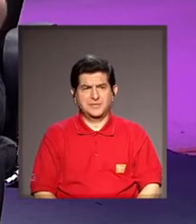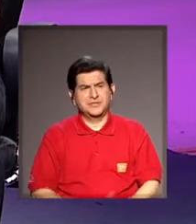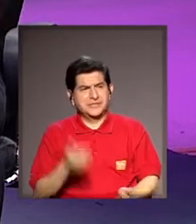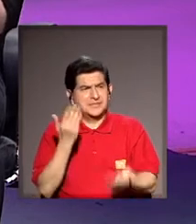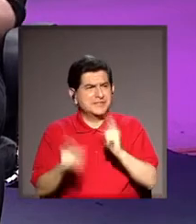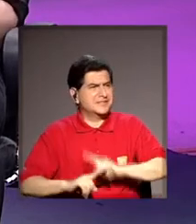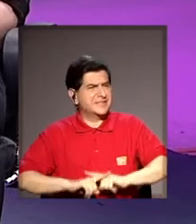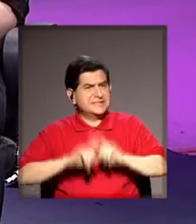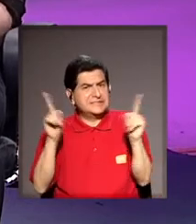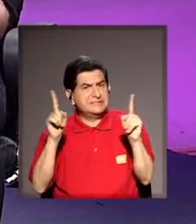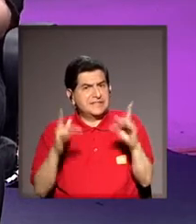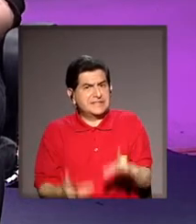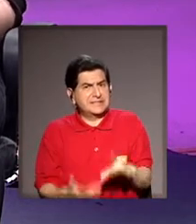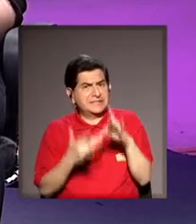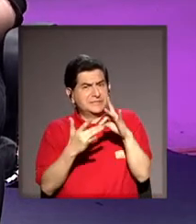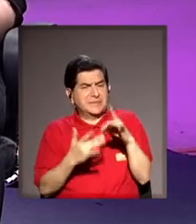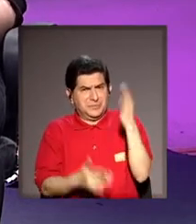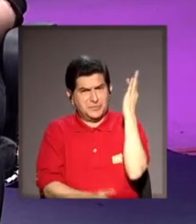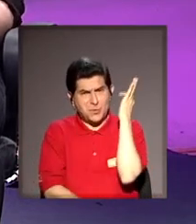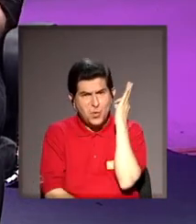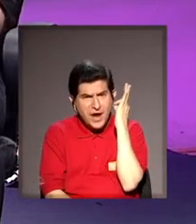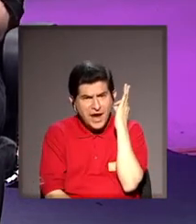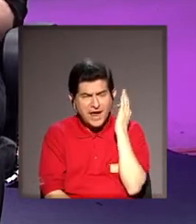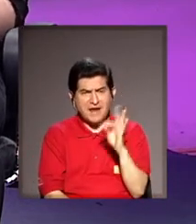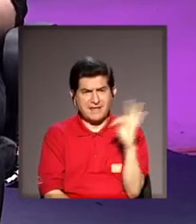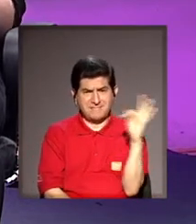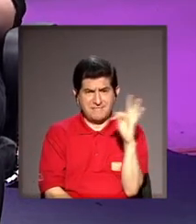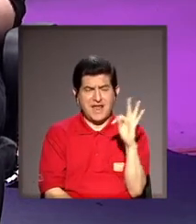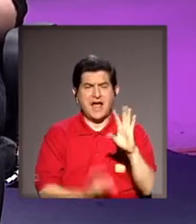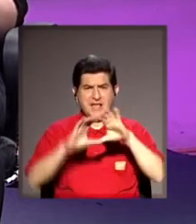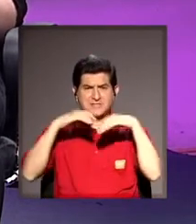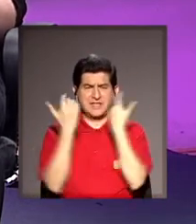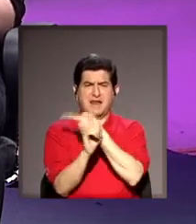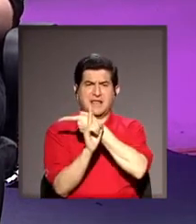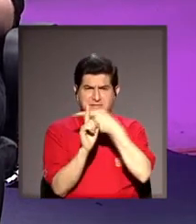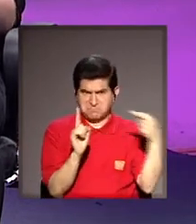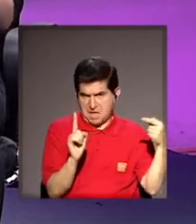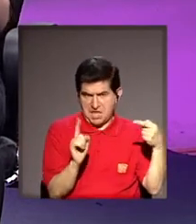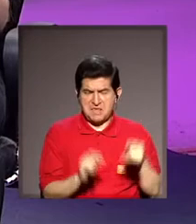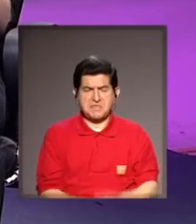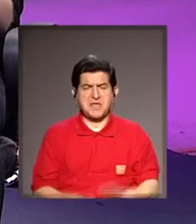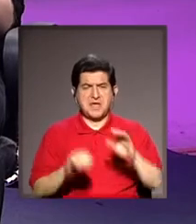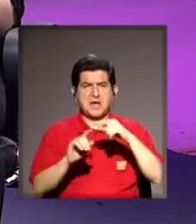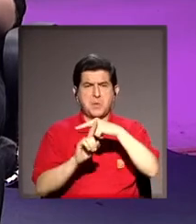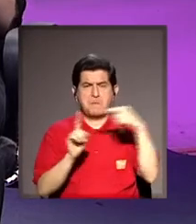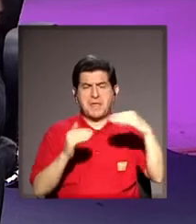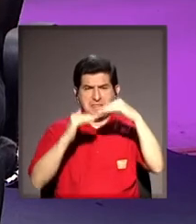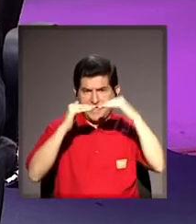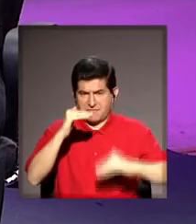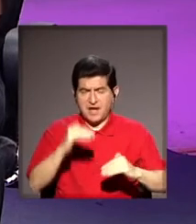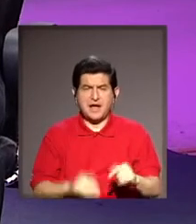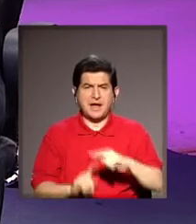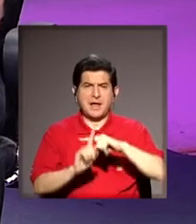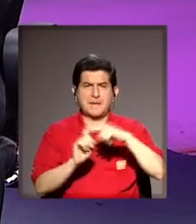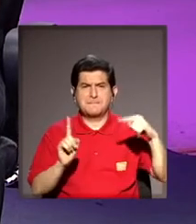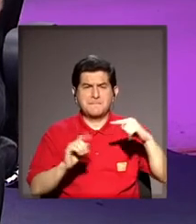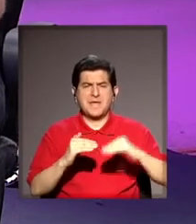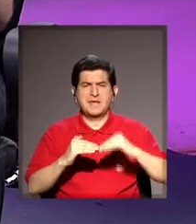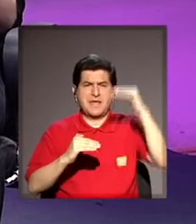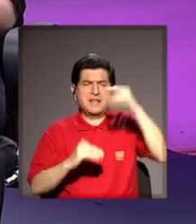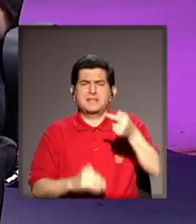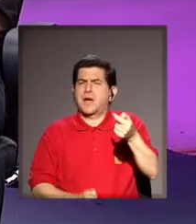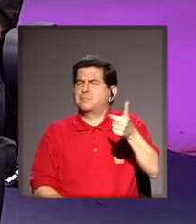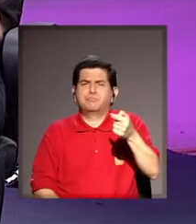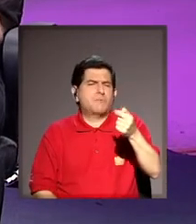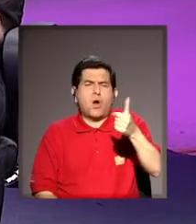muy diferente y sobre todo digamos para mujeres trans de clase media media baja digamos porque media altos son muy